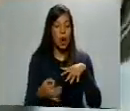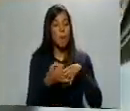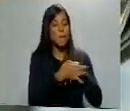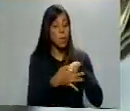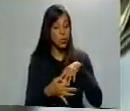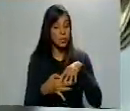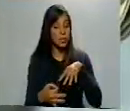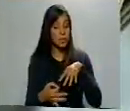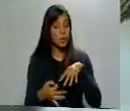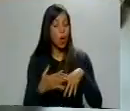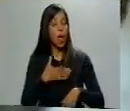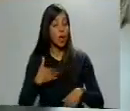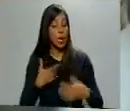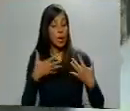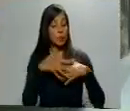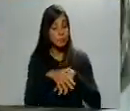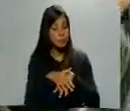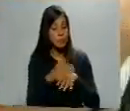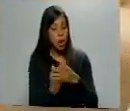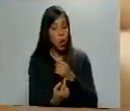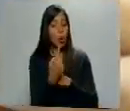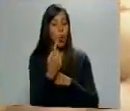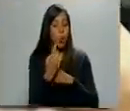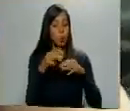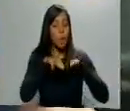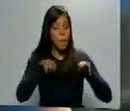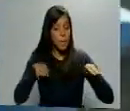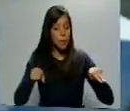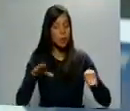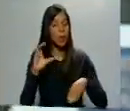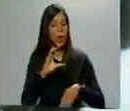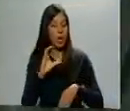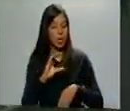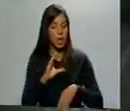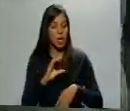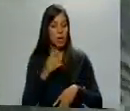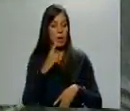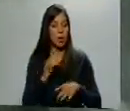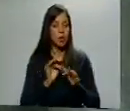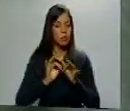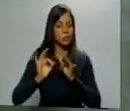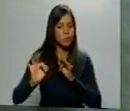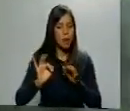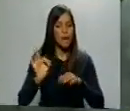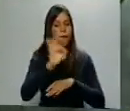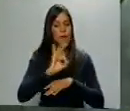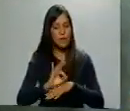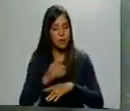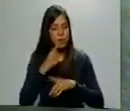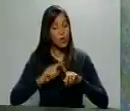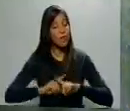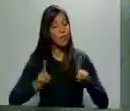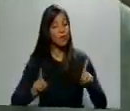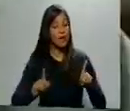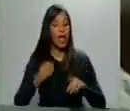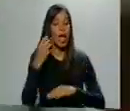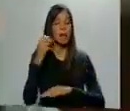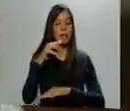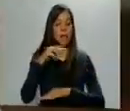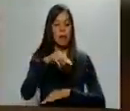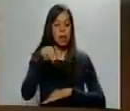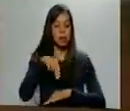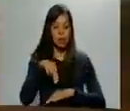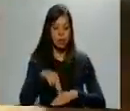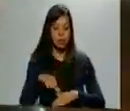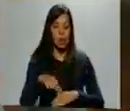cuando los municipios que deseen constituirse en un distrito metropolitano pertenezcan a entidades federales distintas, corresponderá a la Asamblea Nacional su